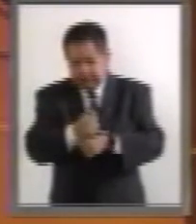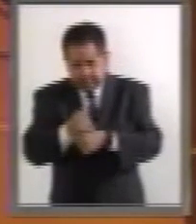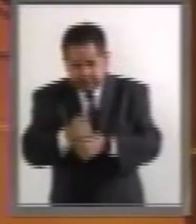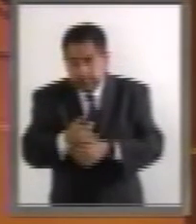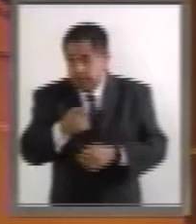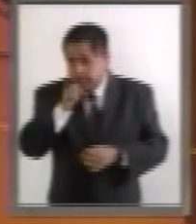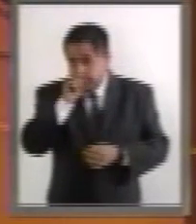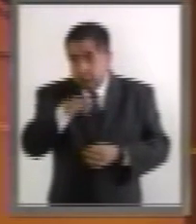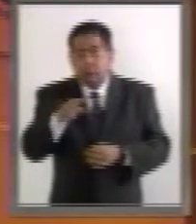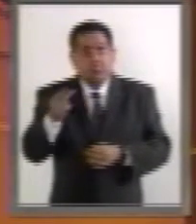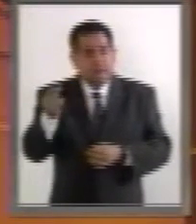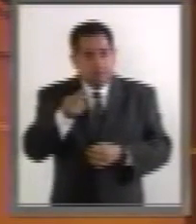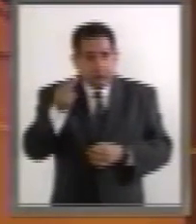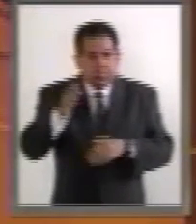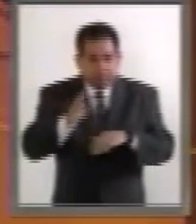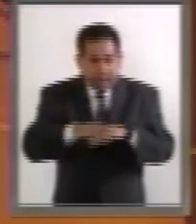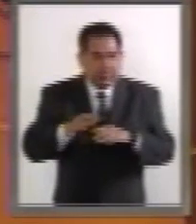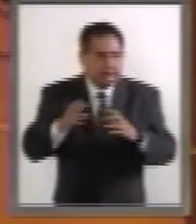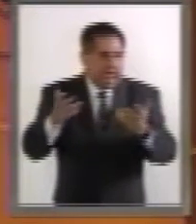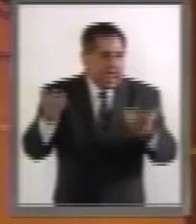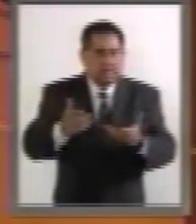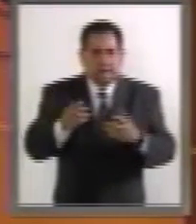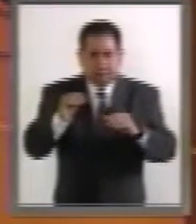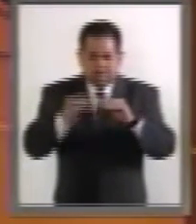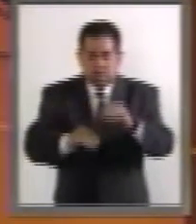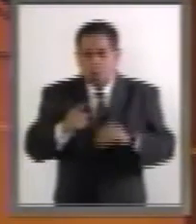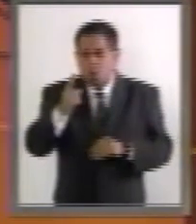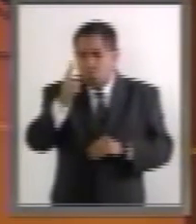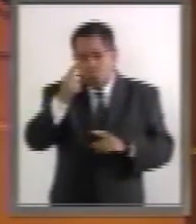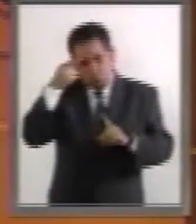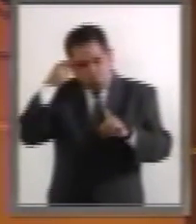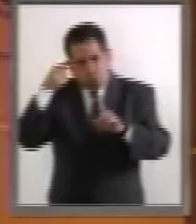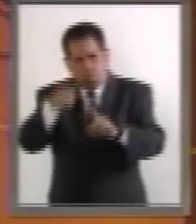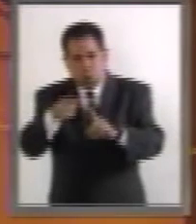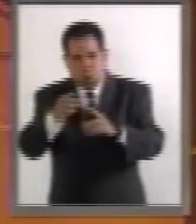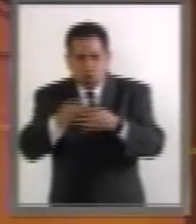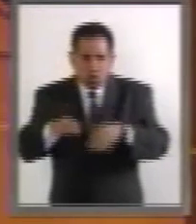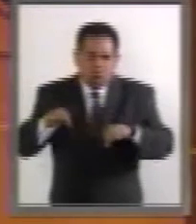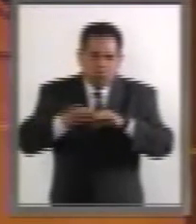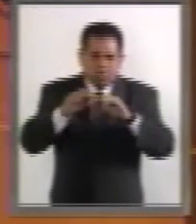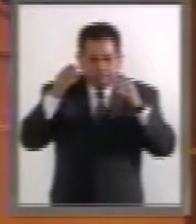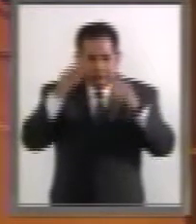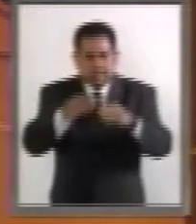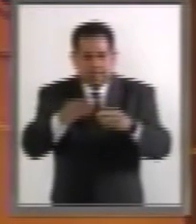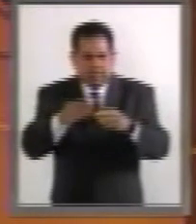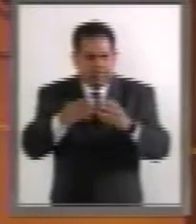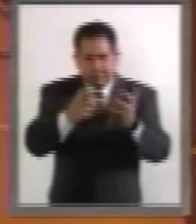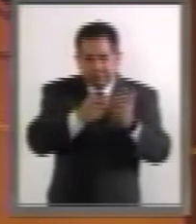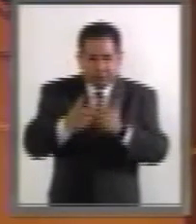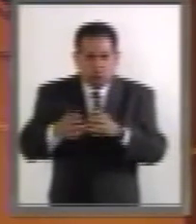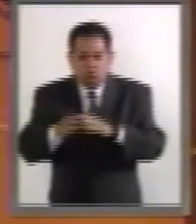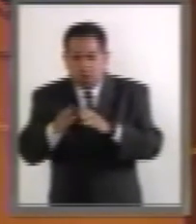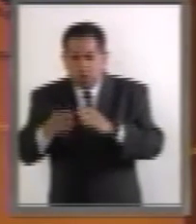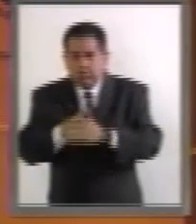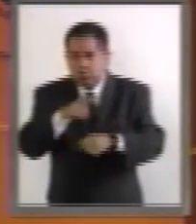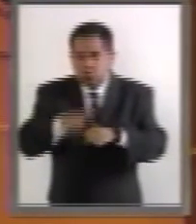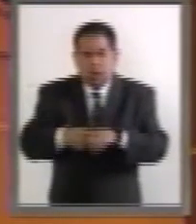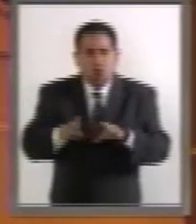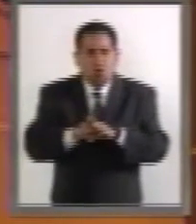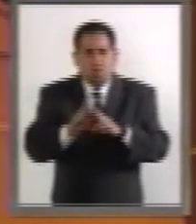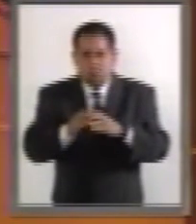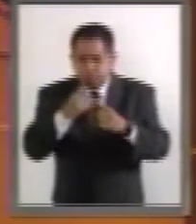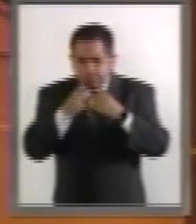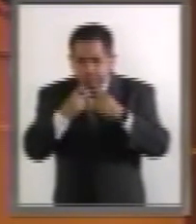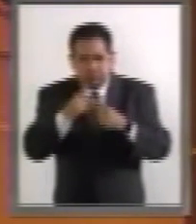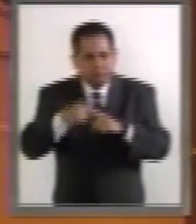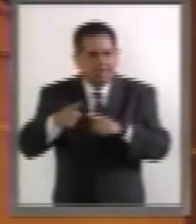que necesitamos lograr un solo enfoque, una homologación de lo que se haga a nivel nacional y lo que se haga en